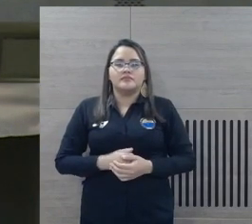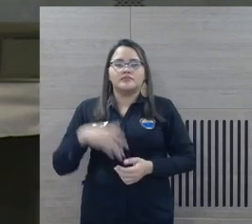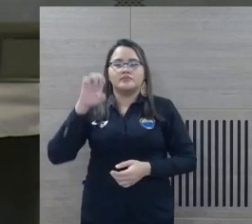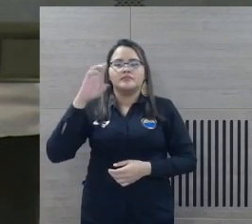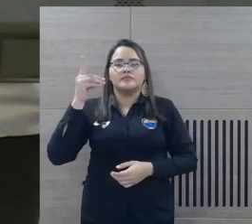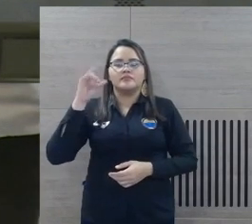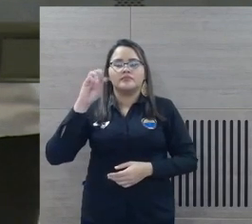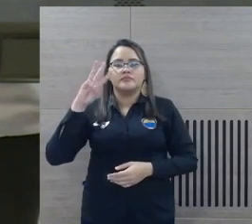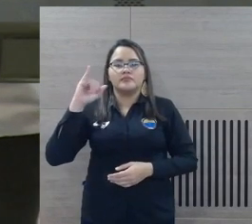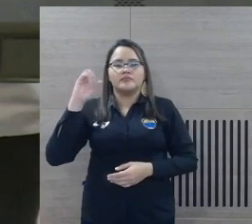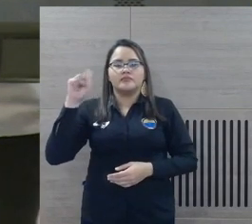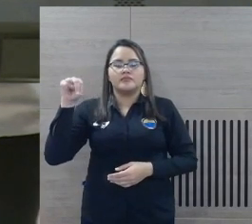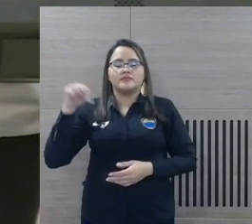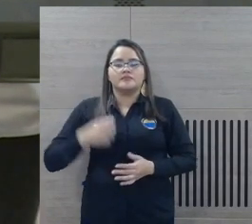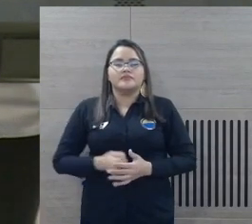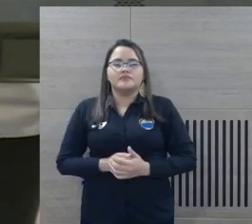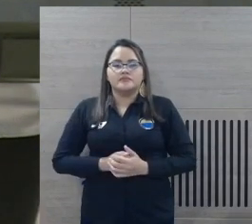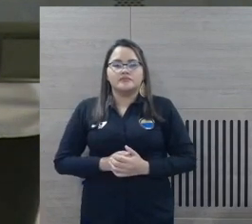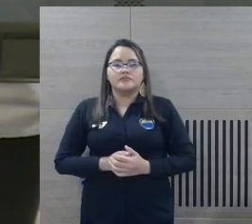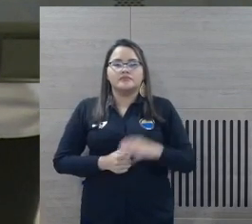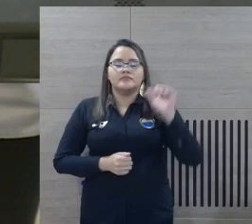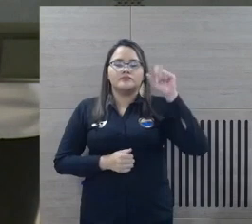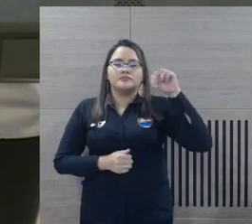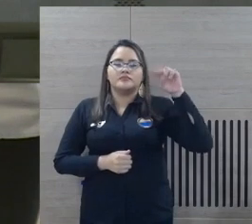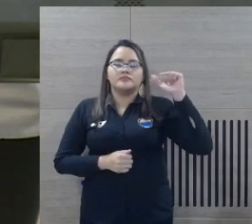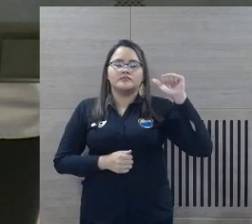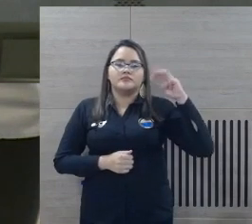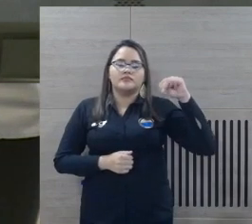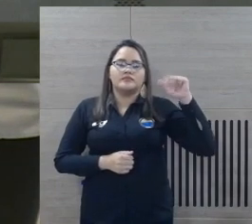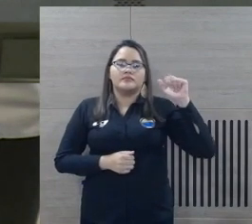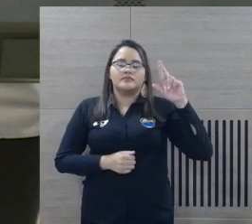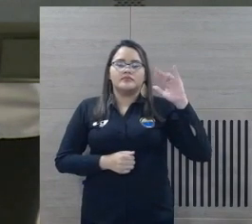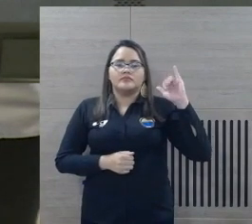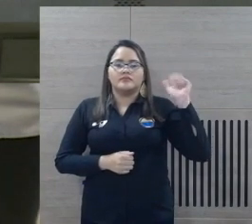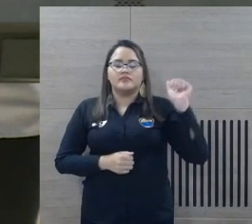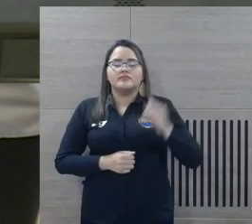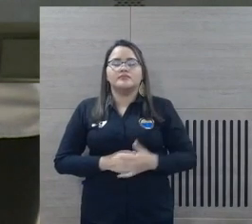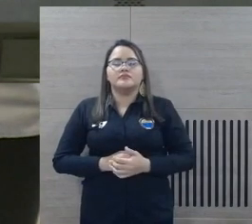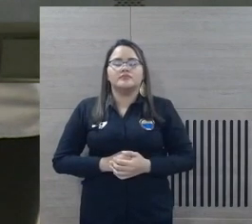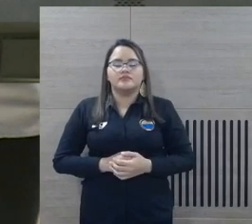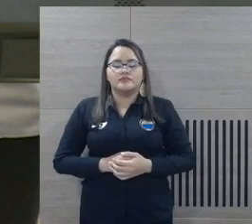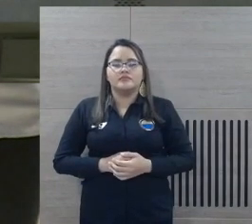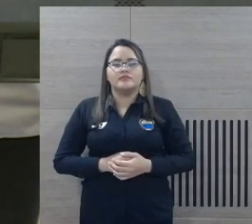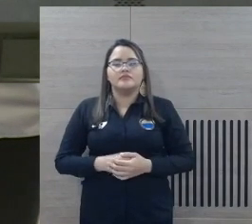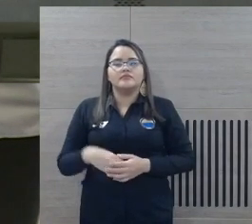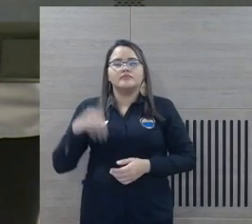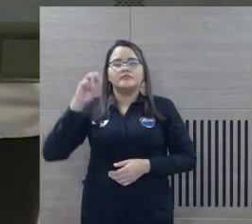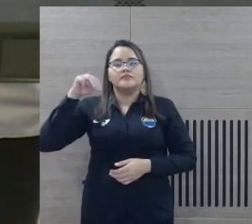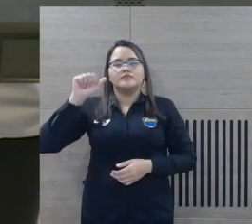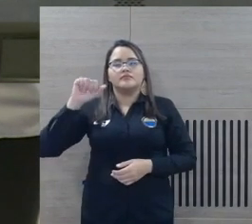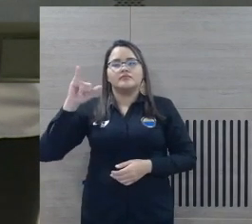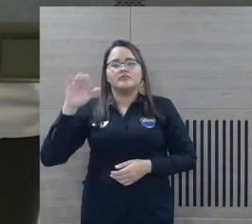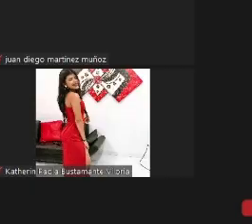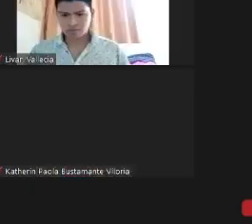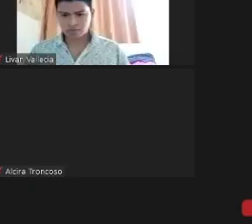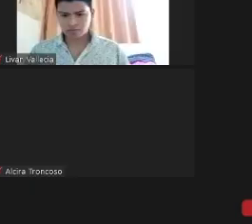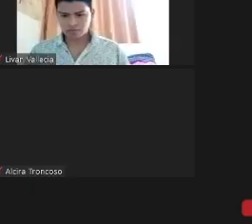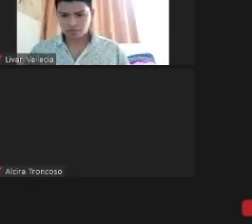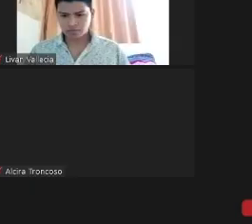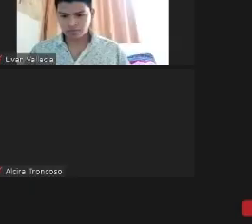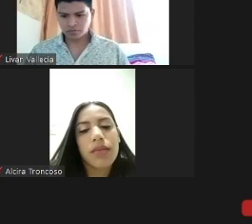Ana María Mireiris Cuadro Ponzón. Mayra Alejandra Gutiérrez Salina. Laura Vanessa Enríquez